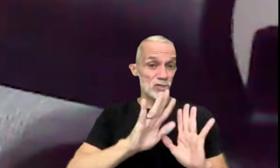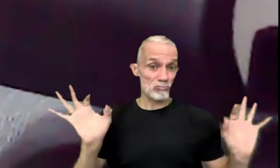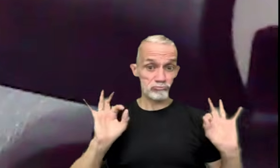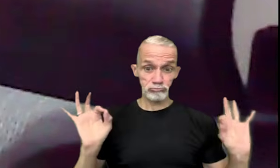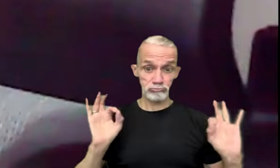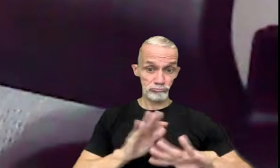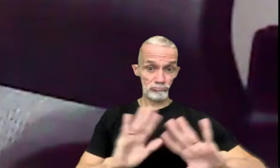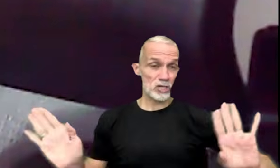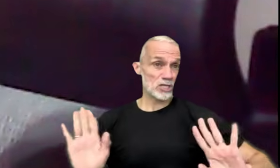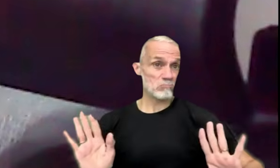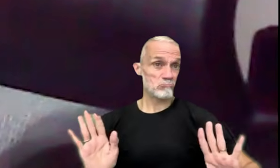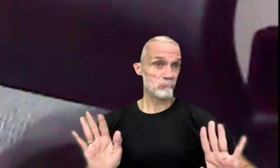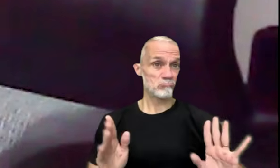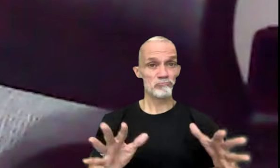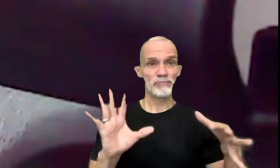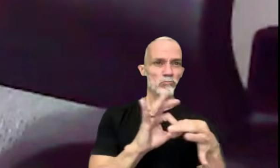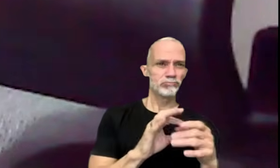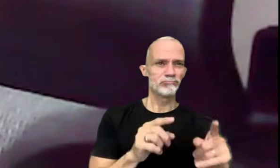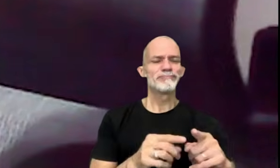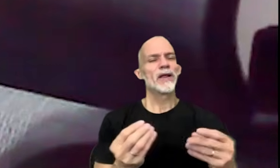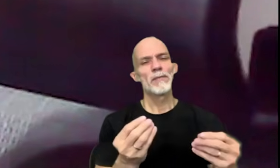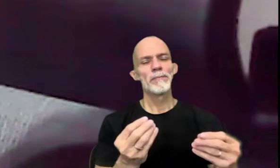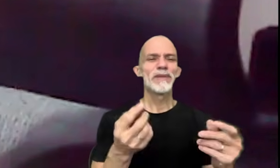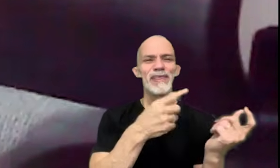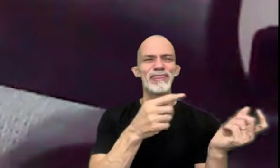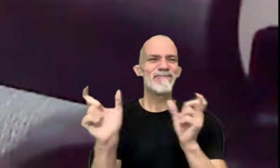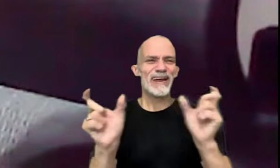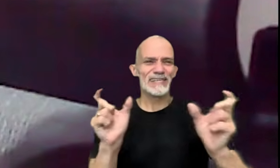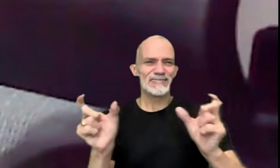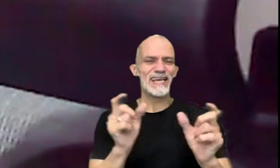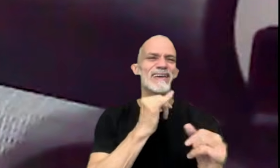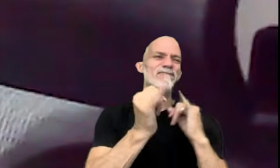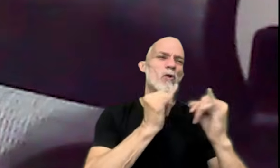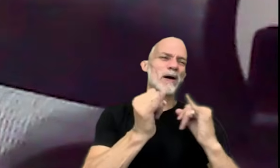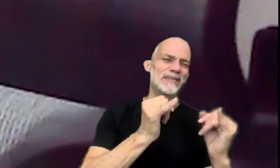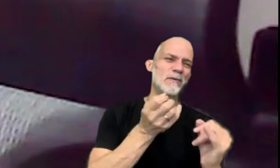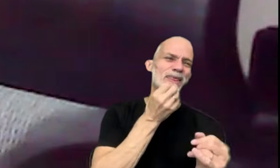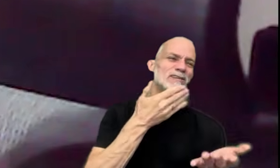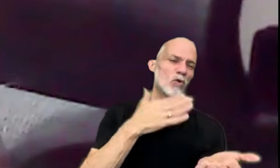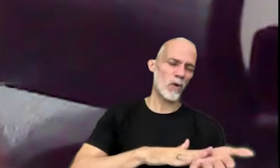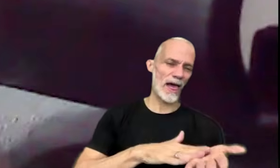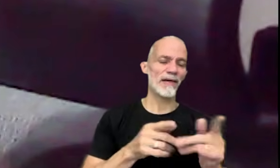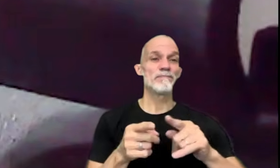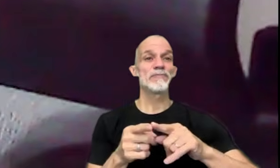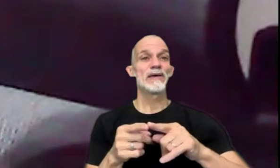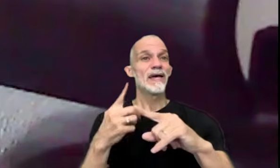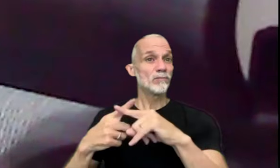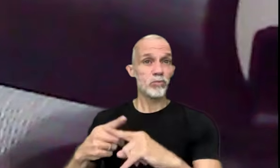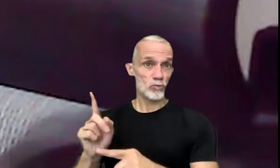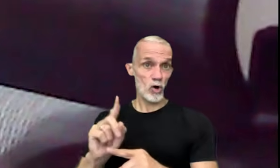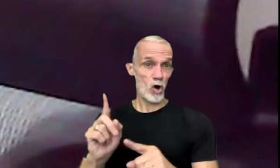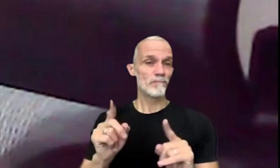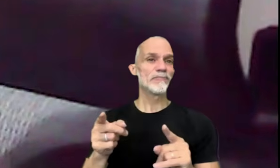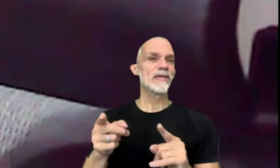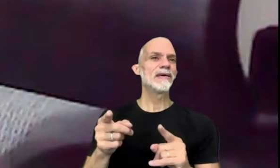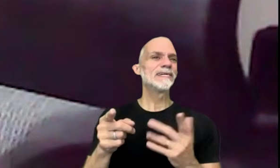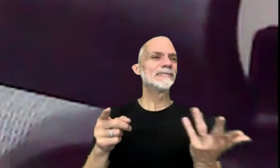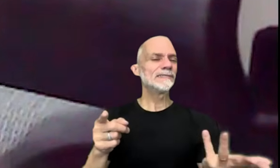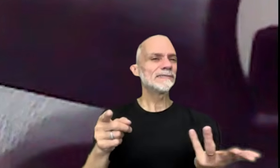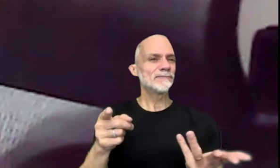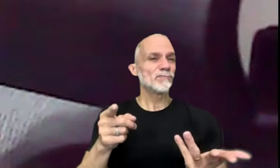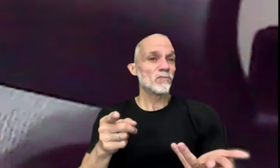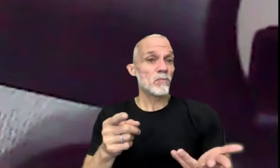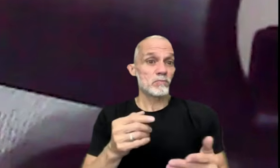la informativa es lo que viene a ¿cuál es el criterio de la informativa? Viene a suplir,